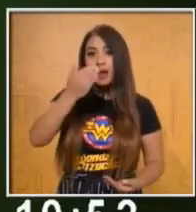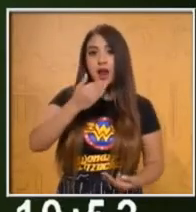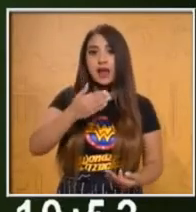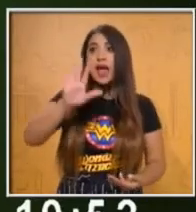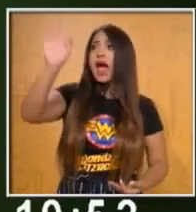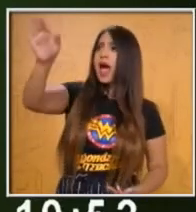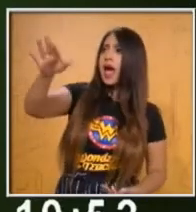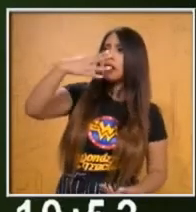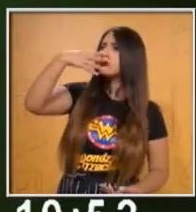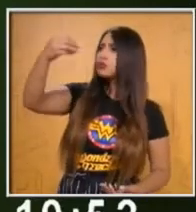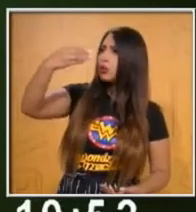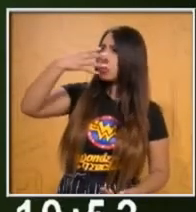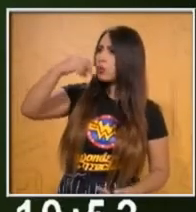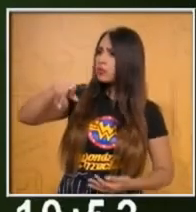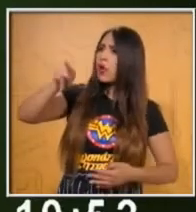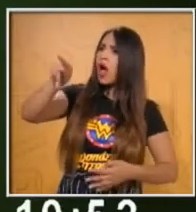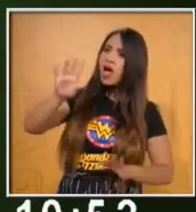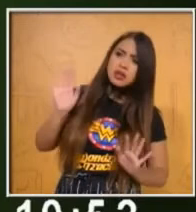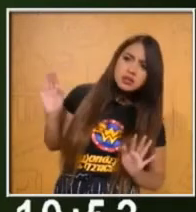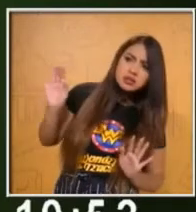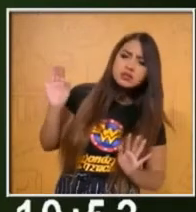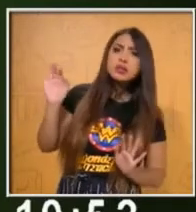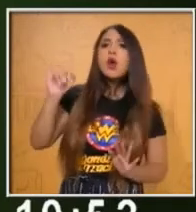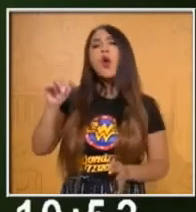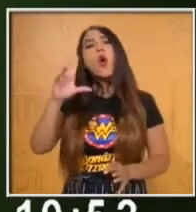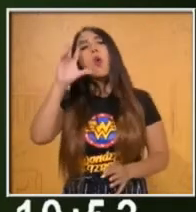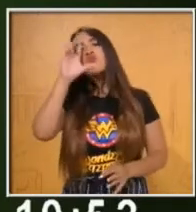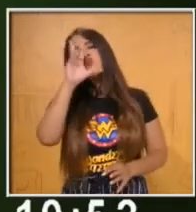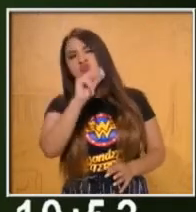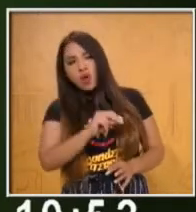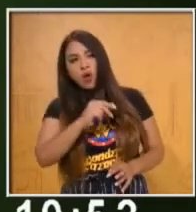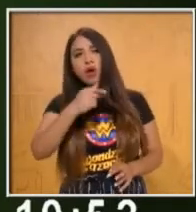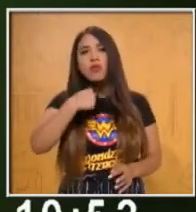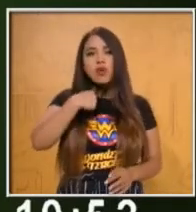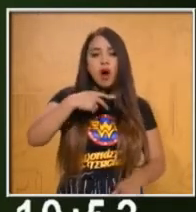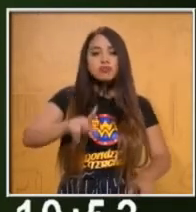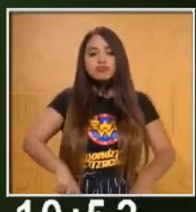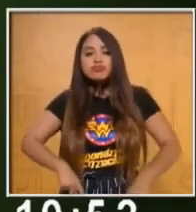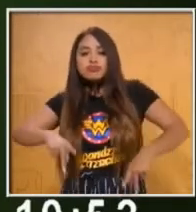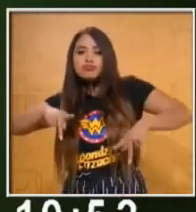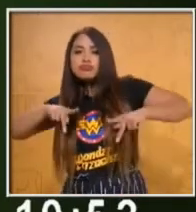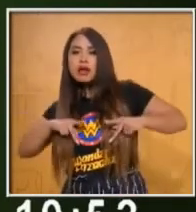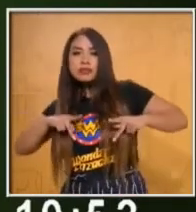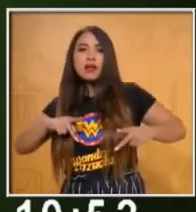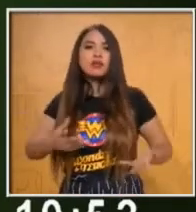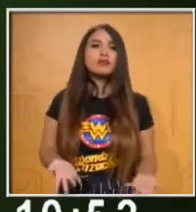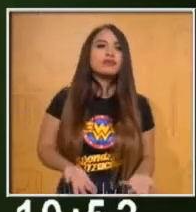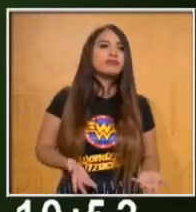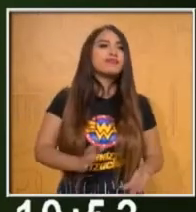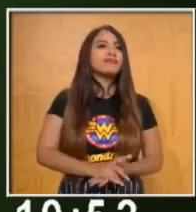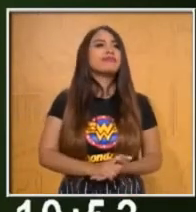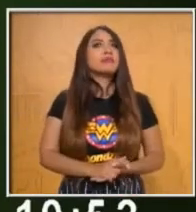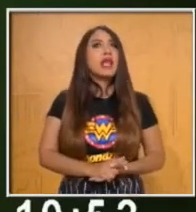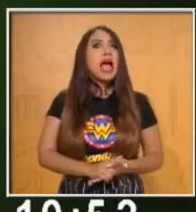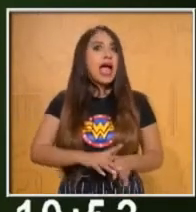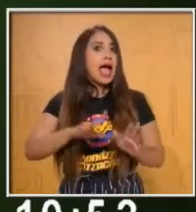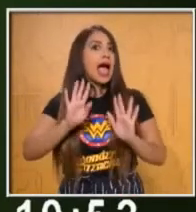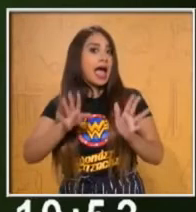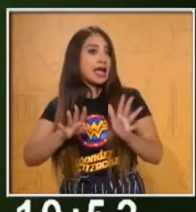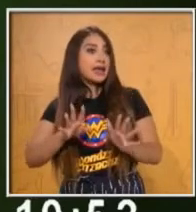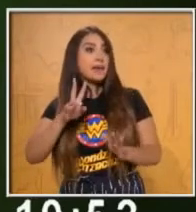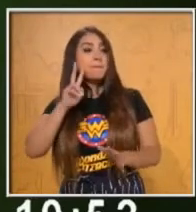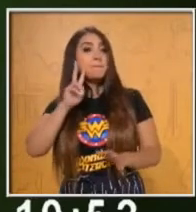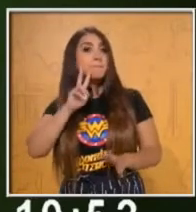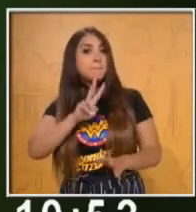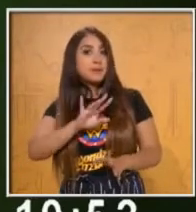¿estás ahí? No, me estoy poniendo los pantalones. Ahí, maestra Yuli, vienen